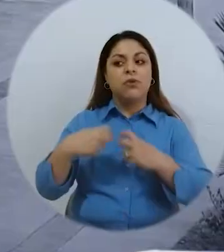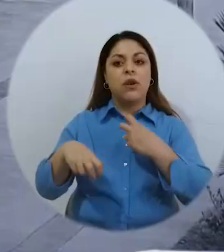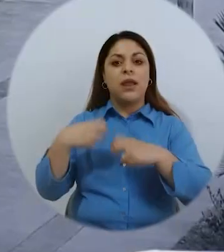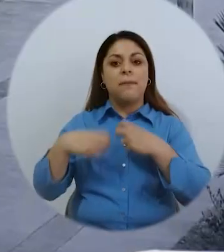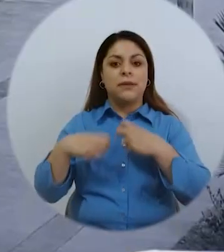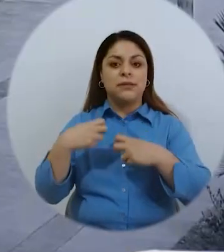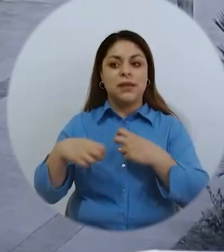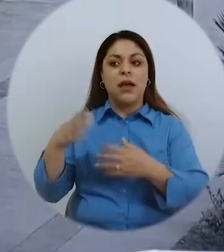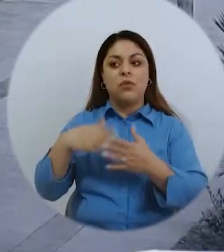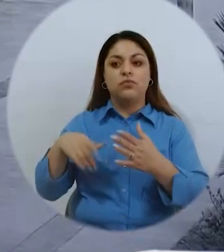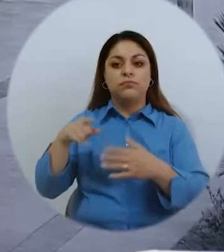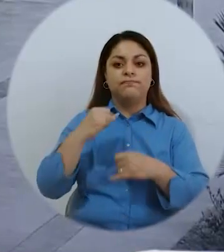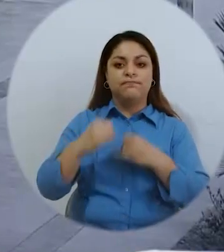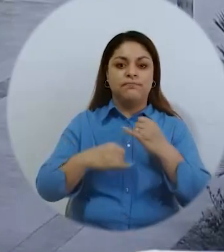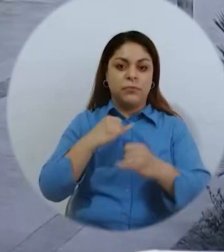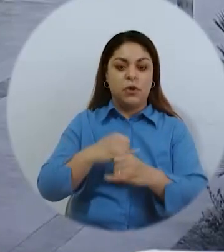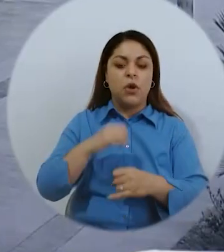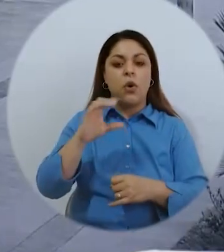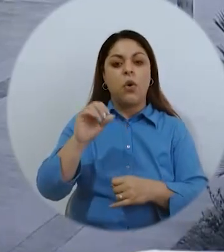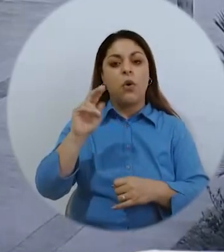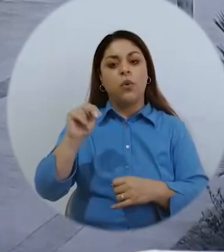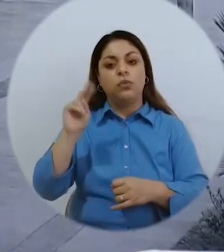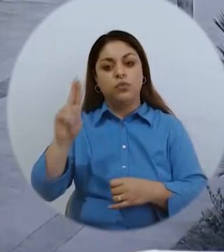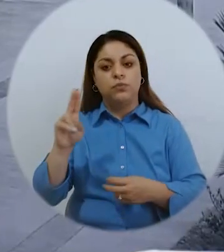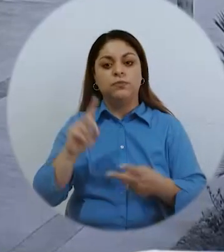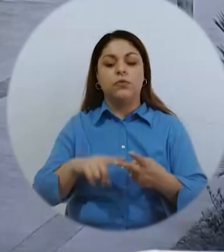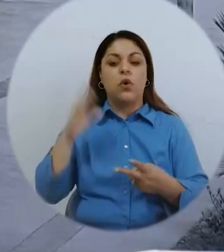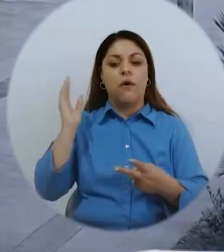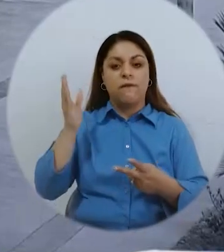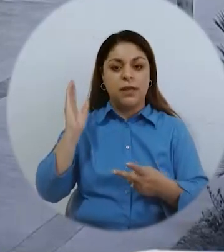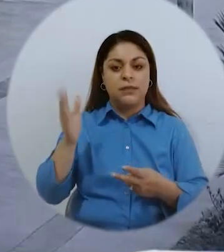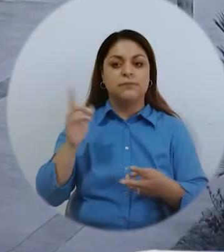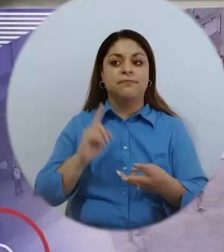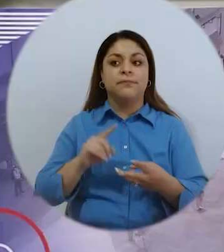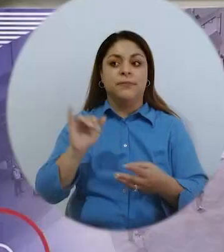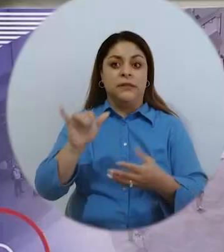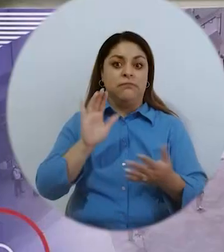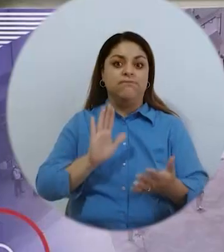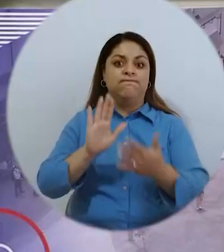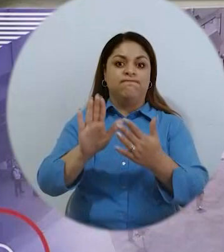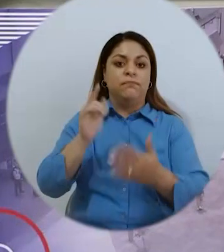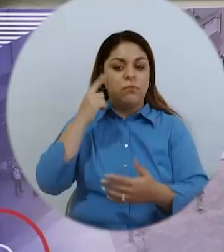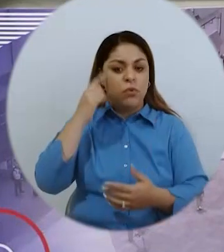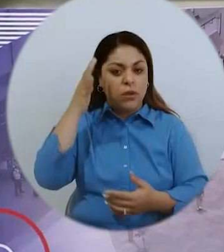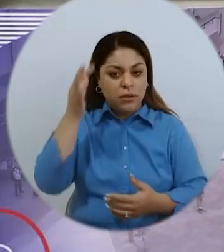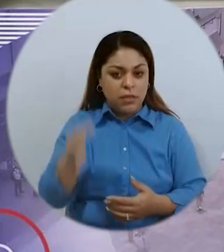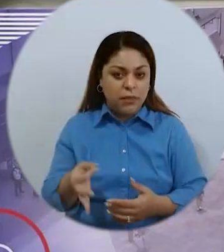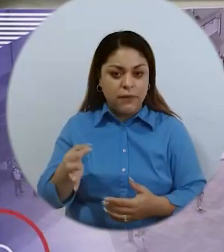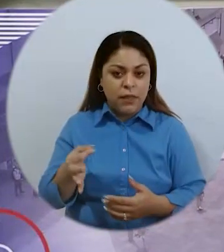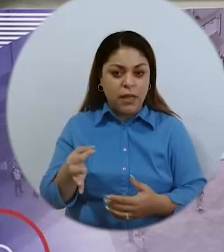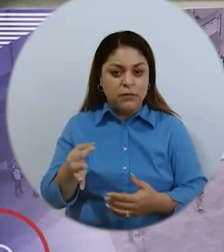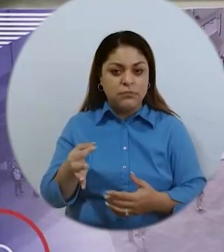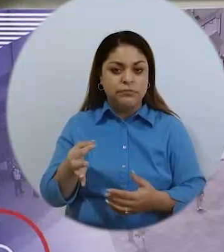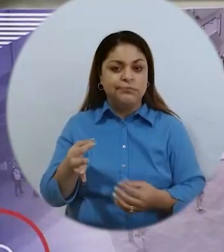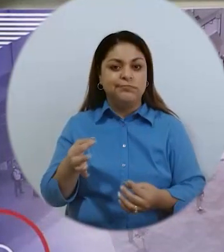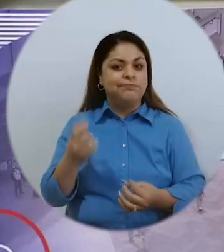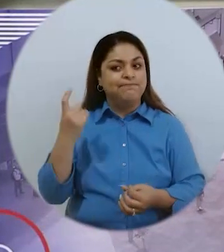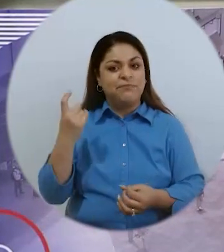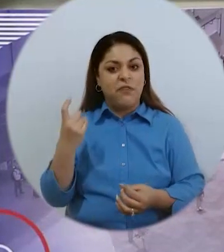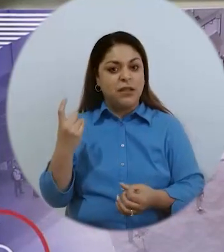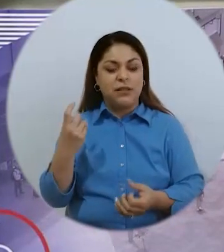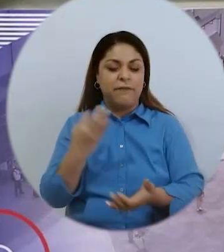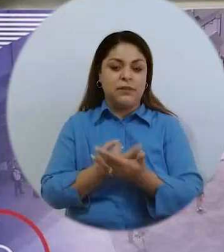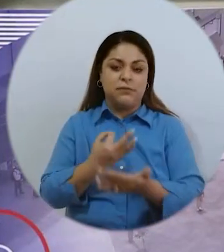grandes organismos internacionales, la ONU, las conferencias, están enfrentando por credibilidad y también por falta